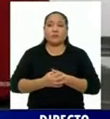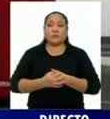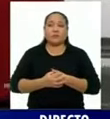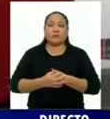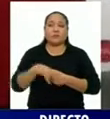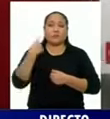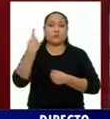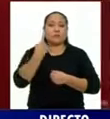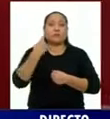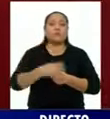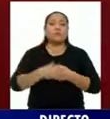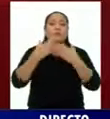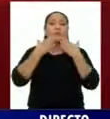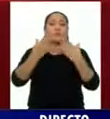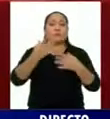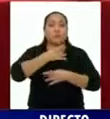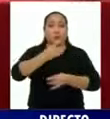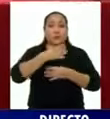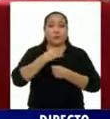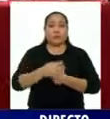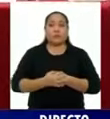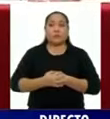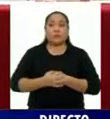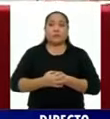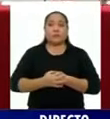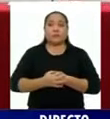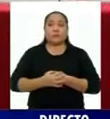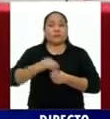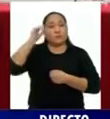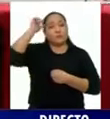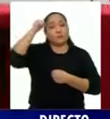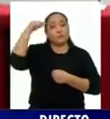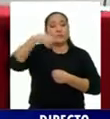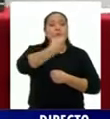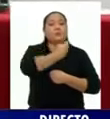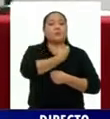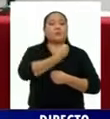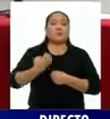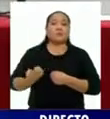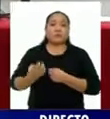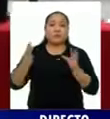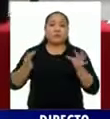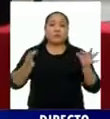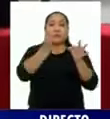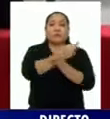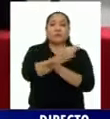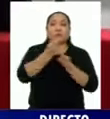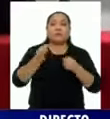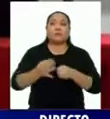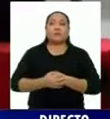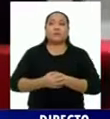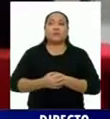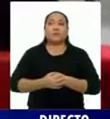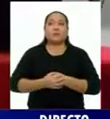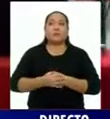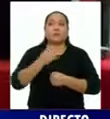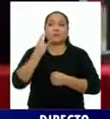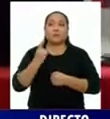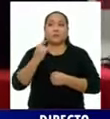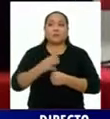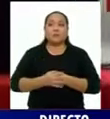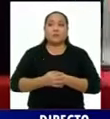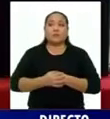Solo agradecer el interés y recordar que el gobierno de transición y emergencia tiene por